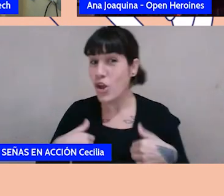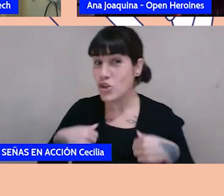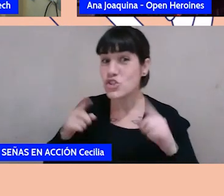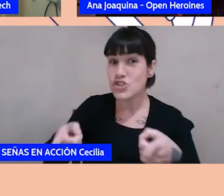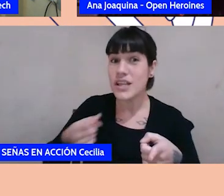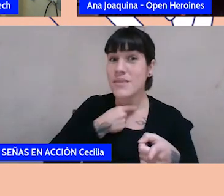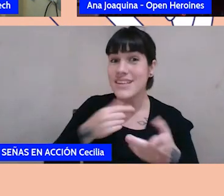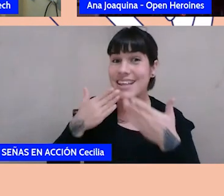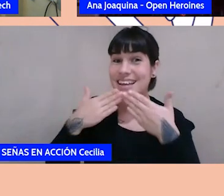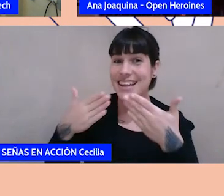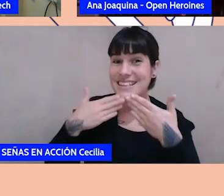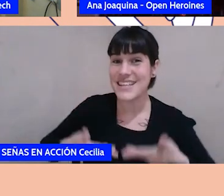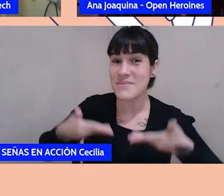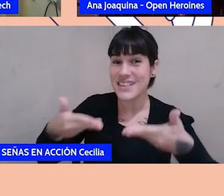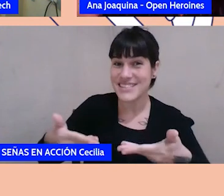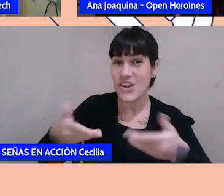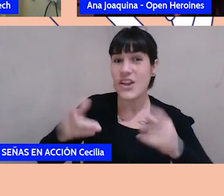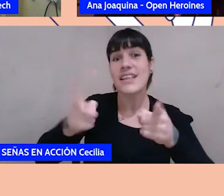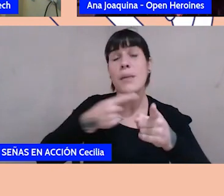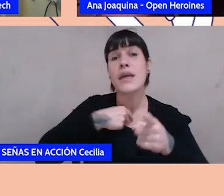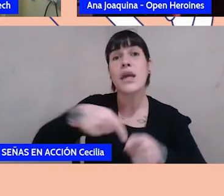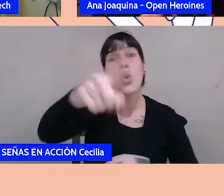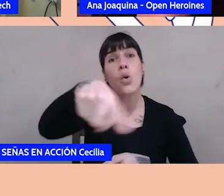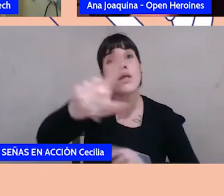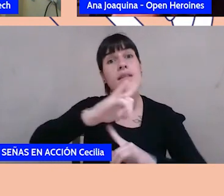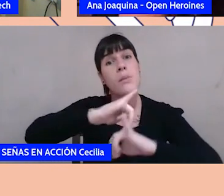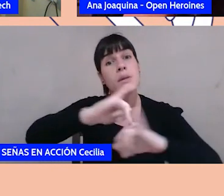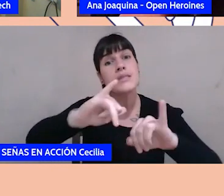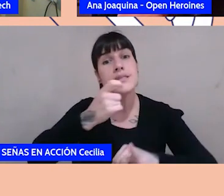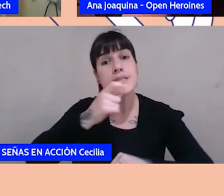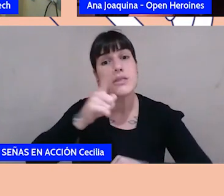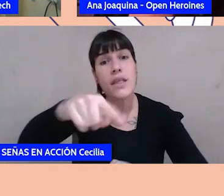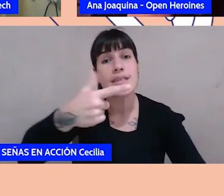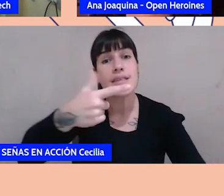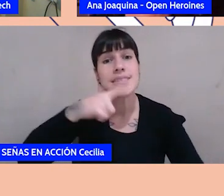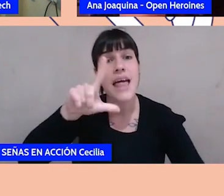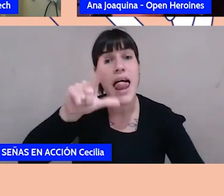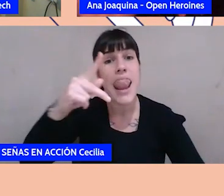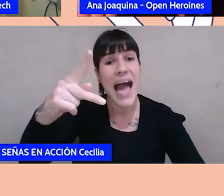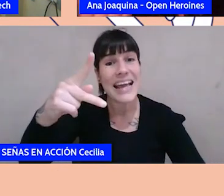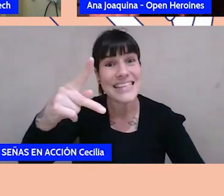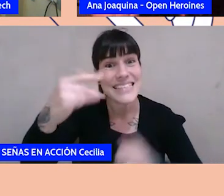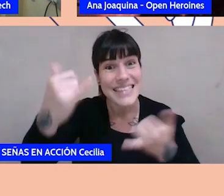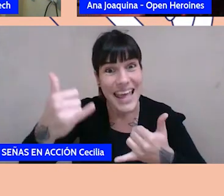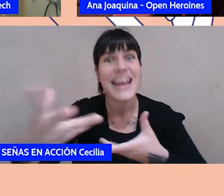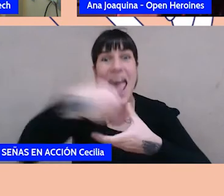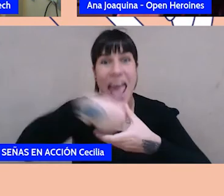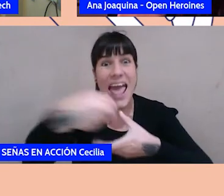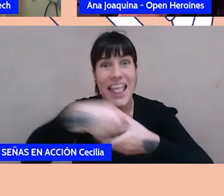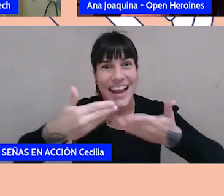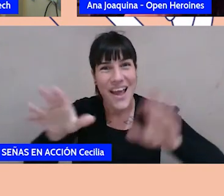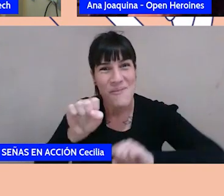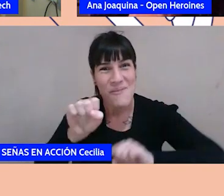las gracias por la invitación e invitarles a que si usan Slack entren a la comunidad de Open Heroines y si no, pues nos sigan en